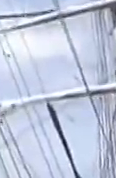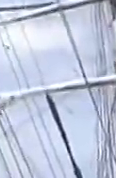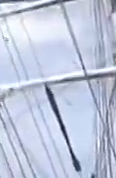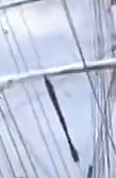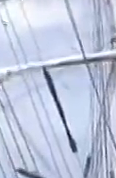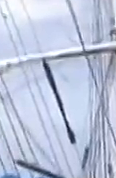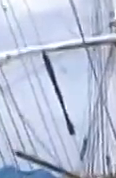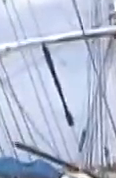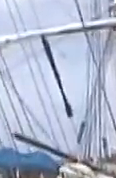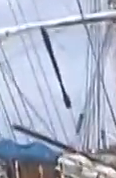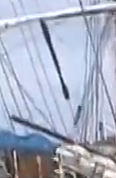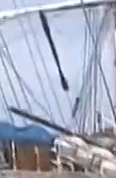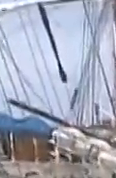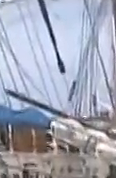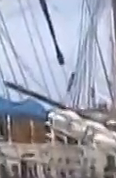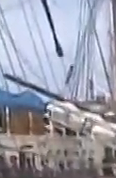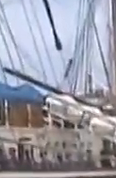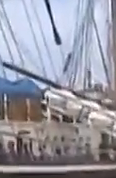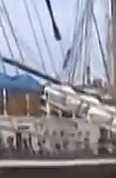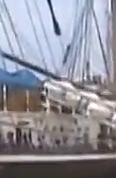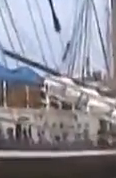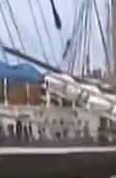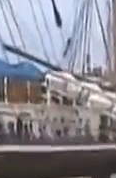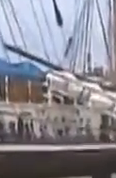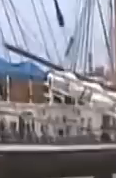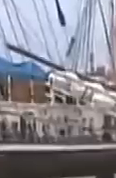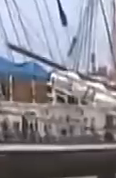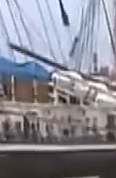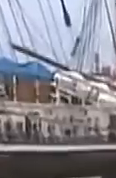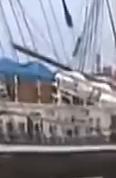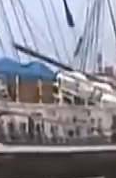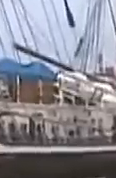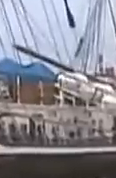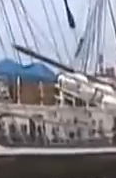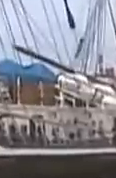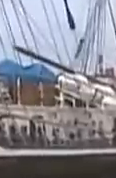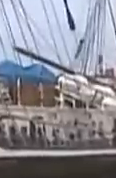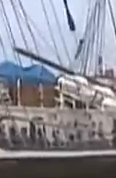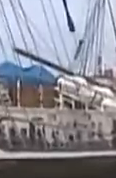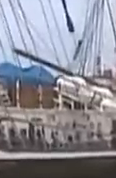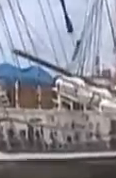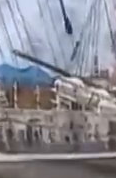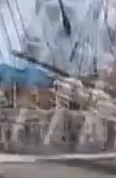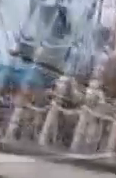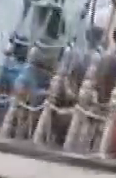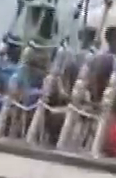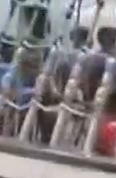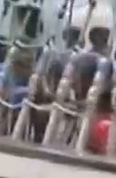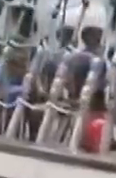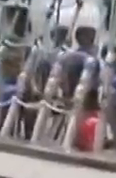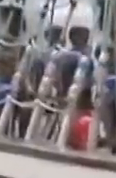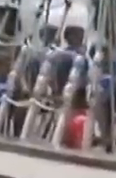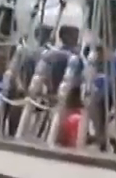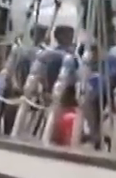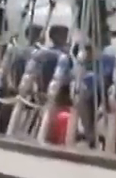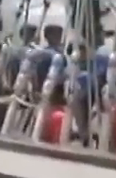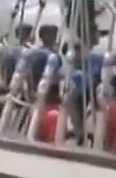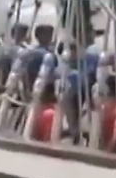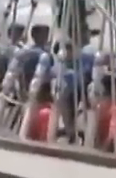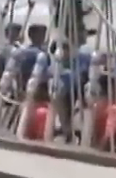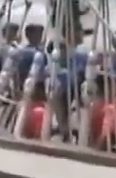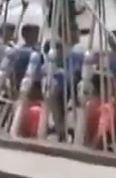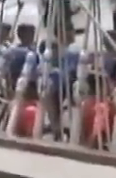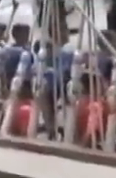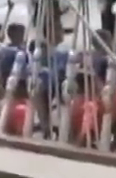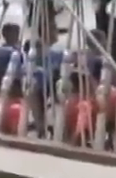Palabras del señor Nicolás Maduro Moros, presidente constitucional de la República Bolivariana de Venezuela, comandante en jefe de la Fuerza Armada